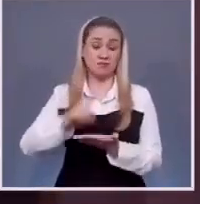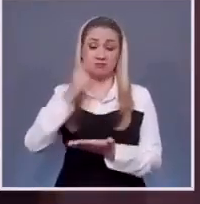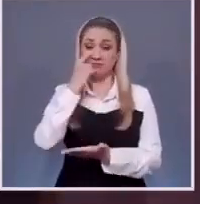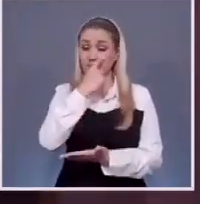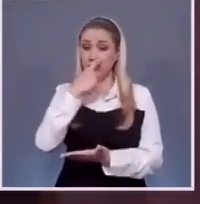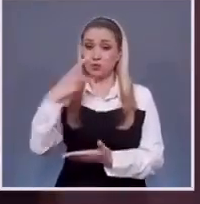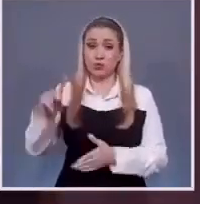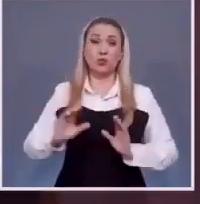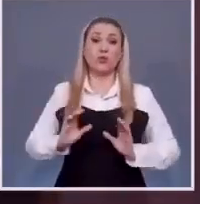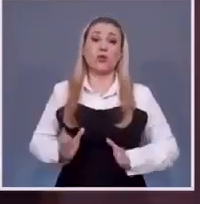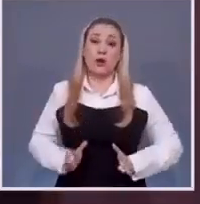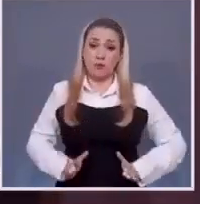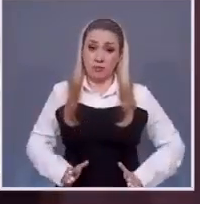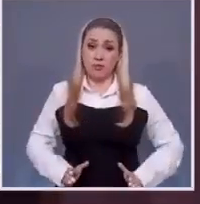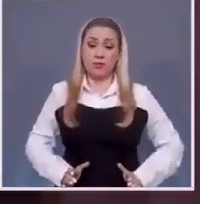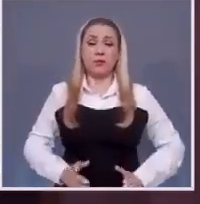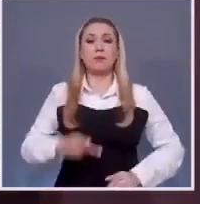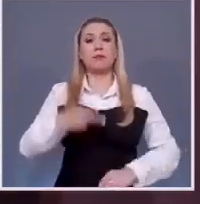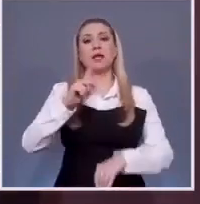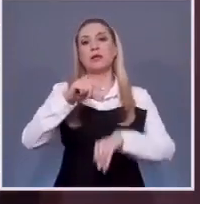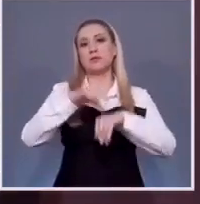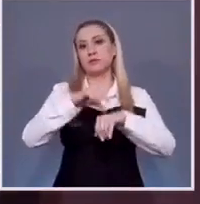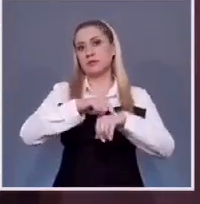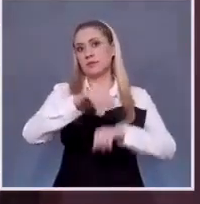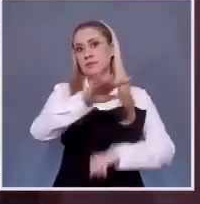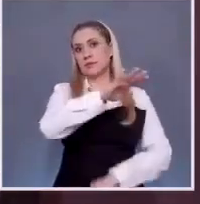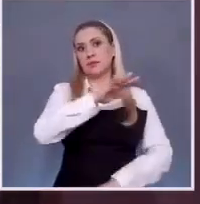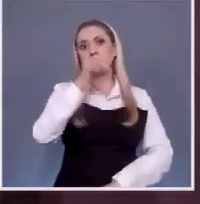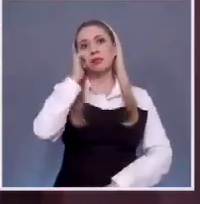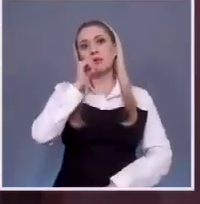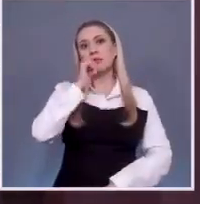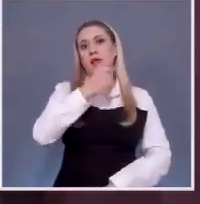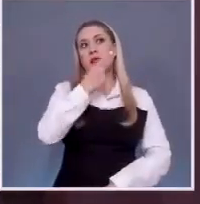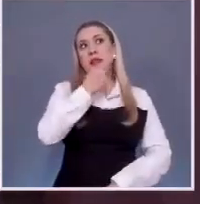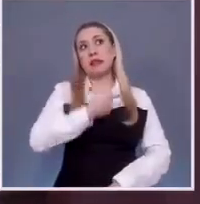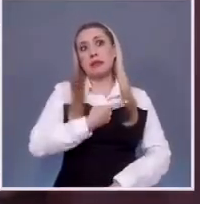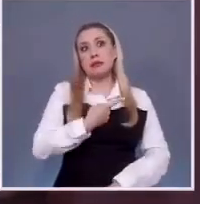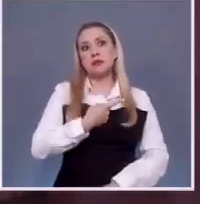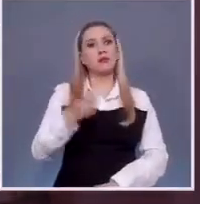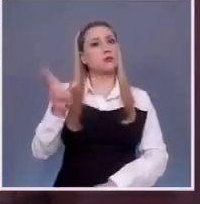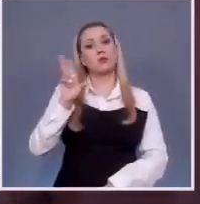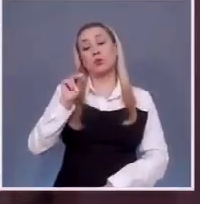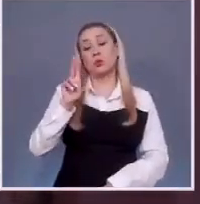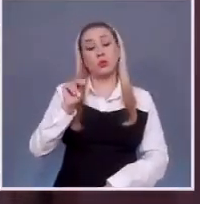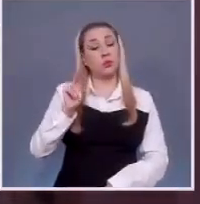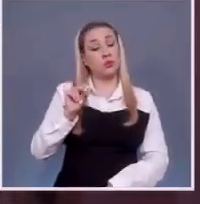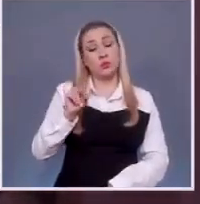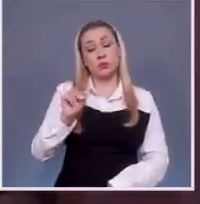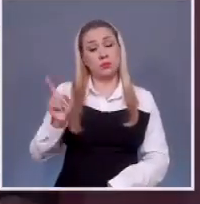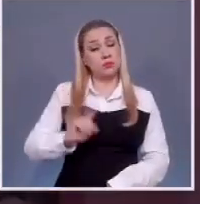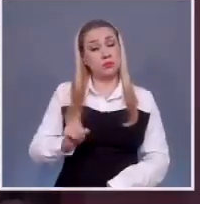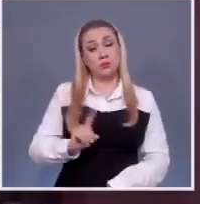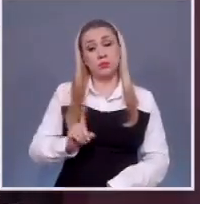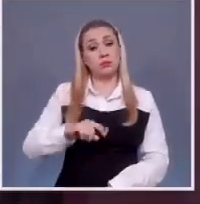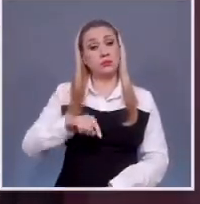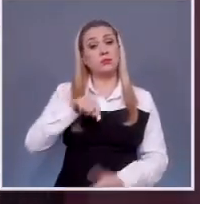el sistema de salud nos ha hecho pensar que es parte de la institución, es parte de una estadística, es parte de un procedimiento, es parte de